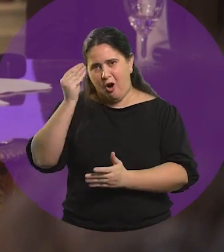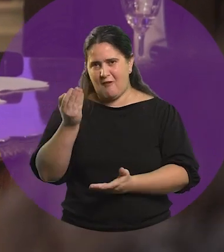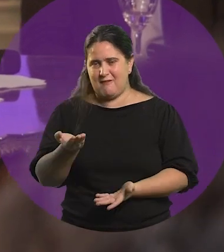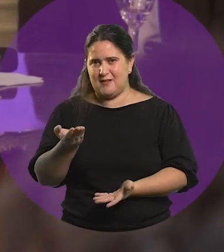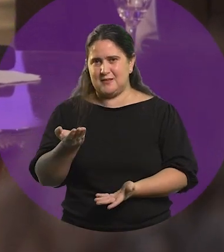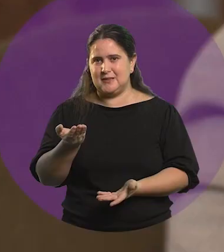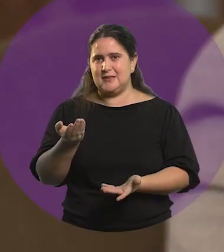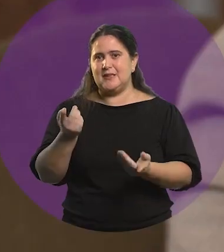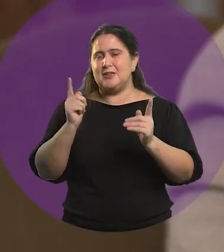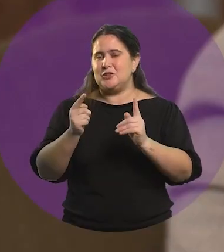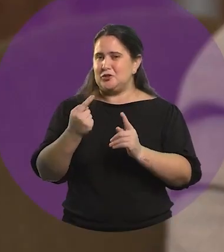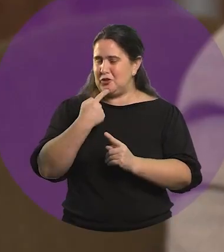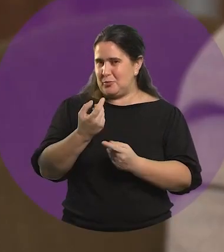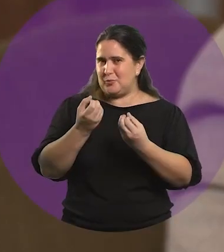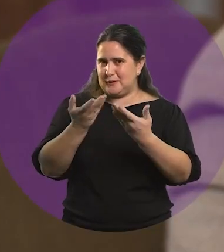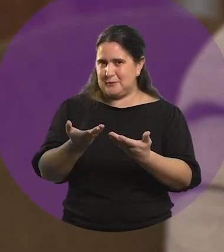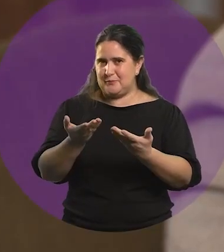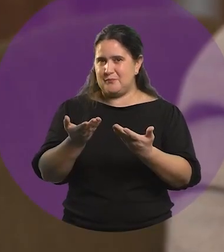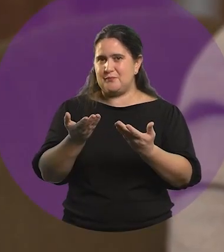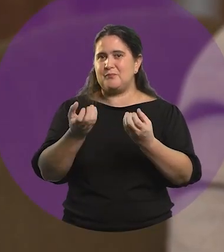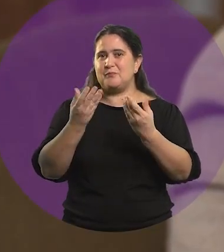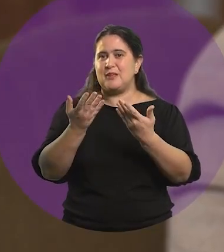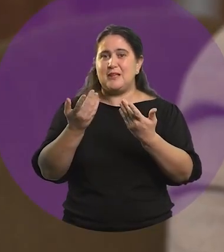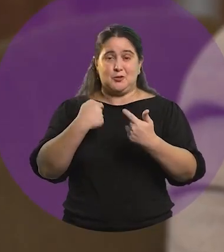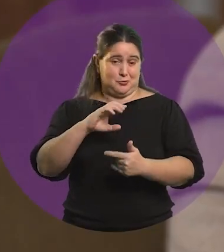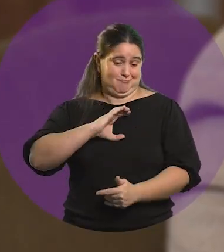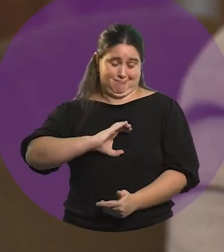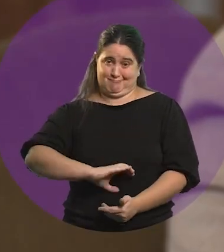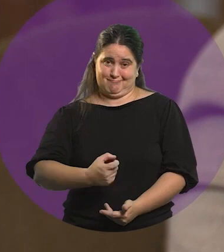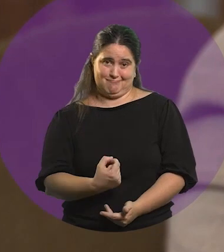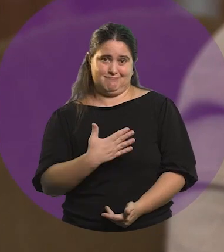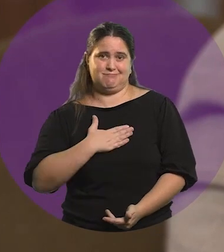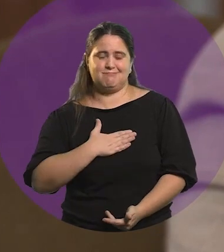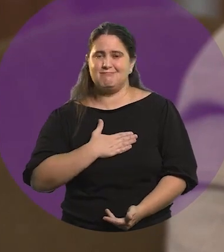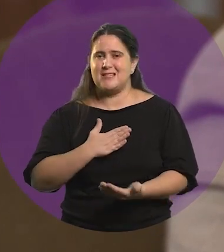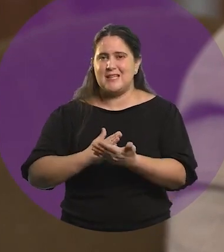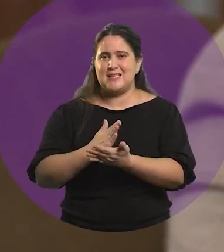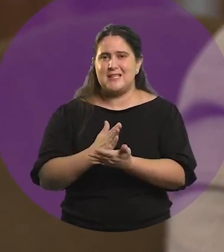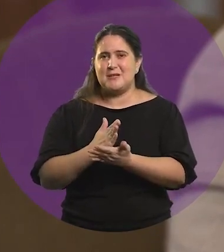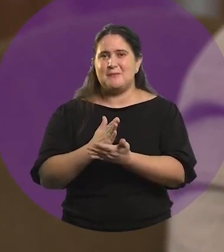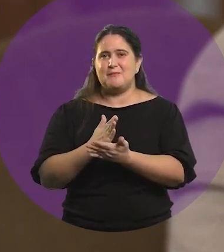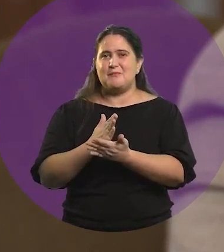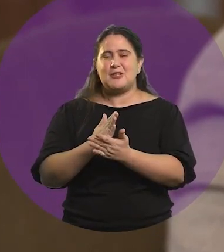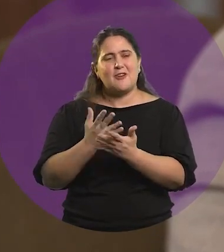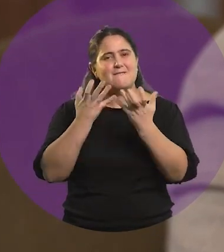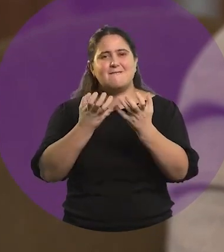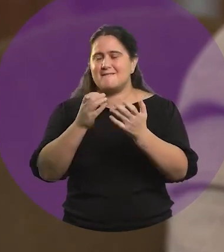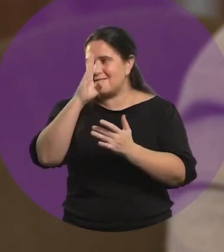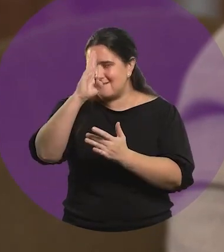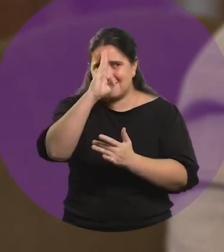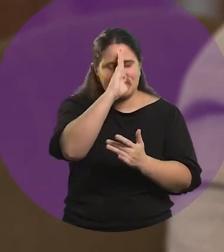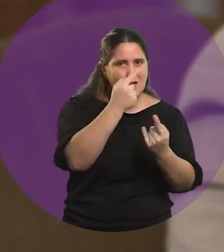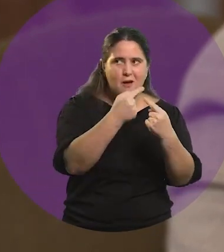joven. Les digo por qué. Porque una de mis características siempre fue esa avidez por